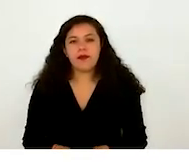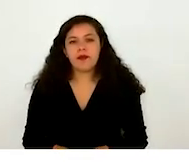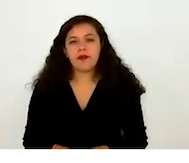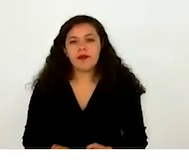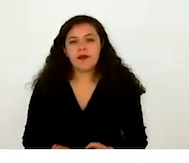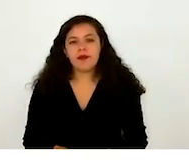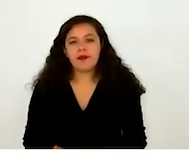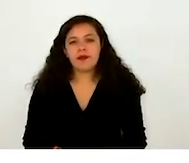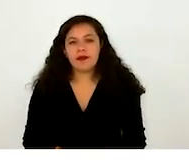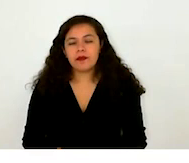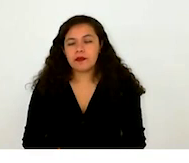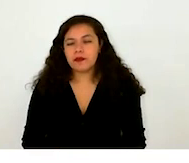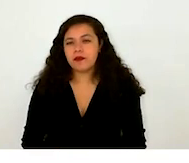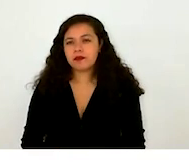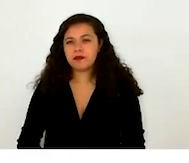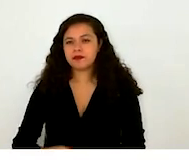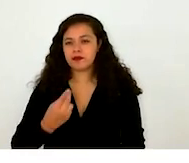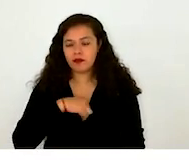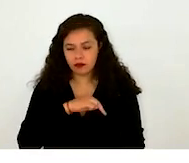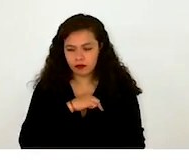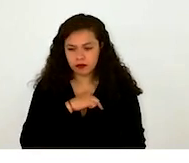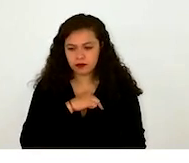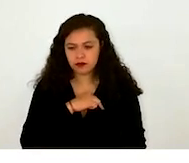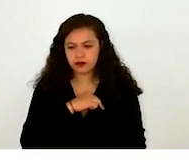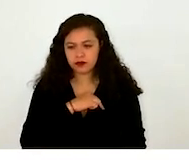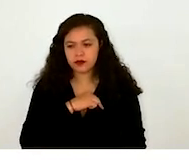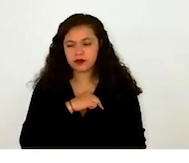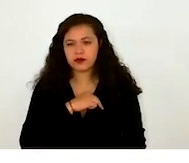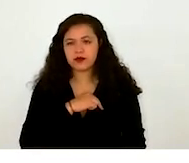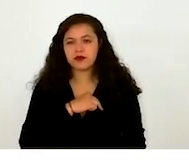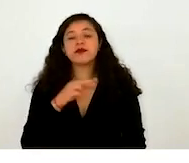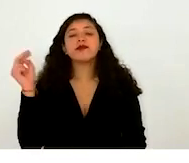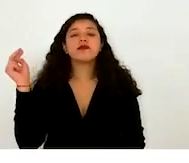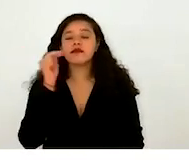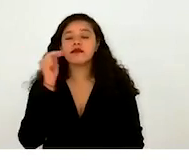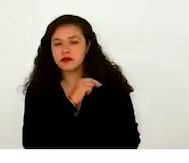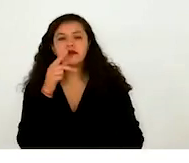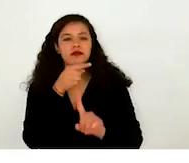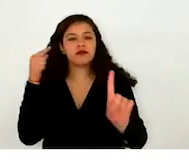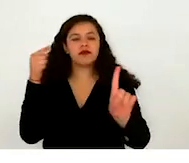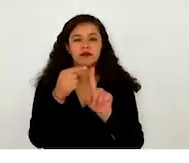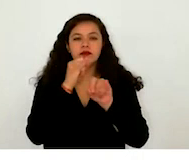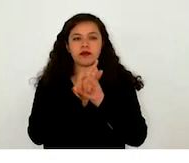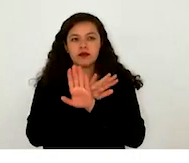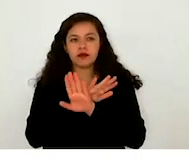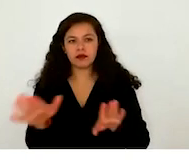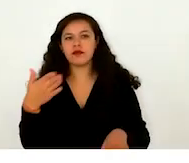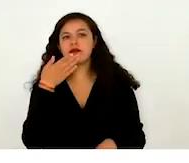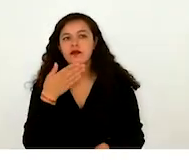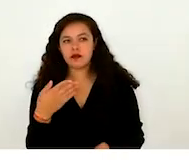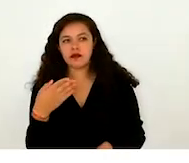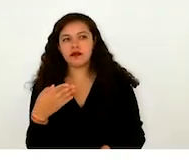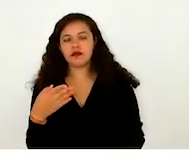si nosotros y nosotros si nosotros somos breves y concisos que la información esté correcta